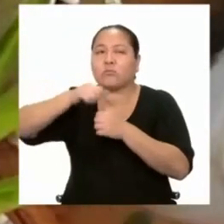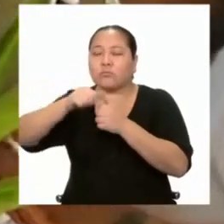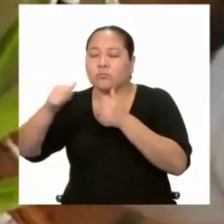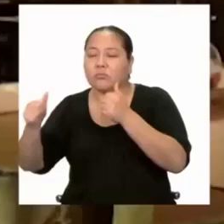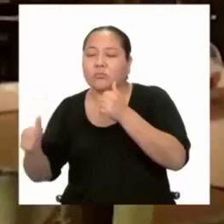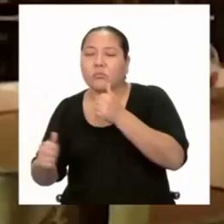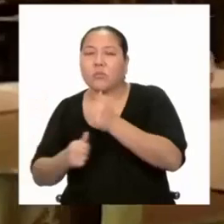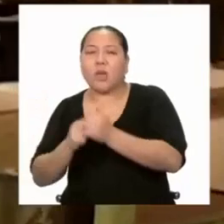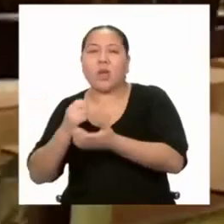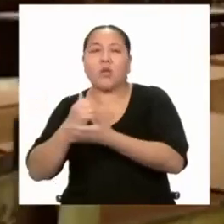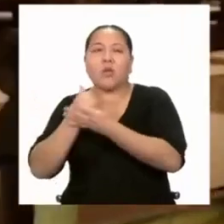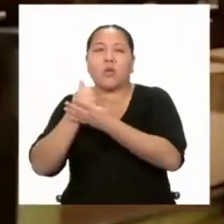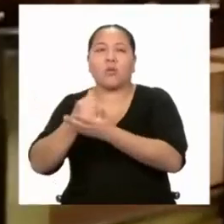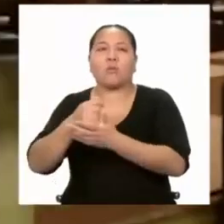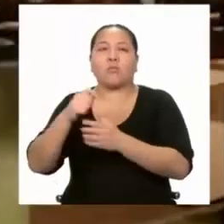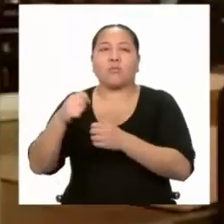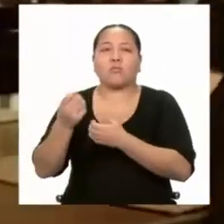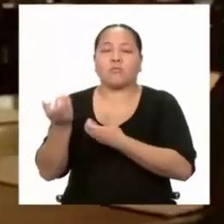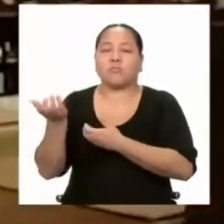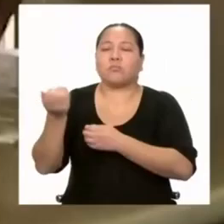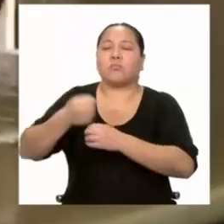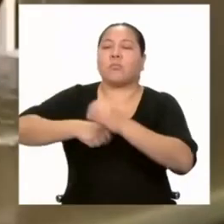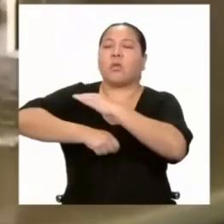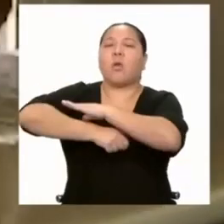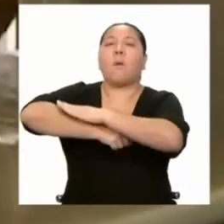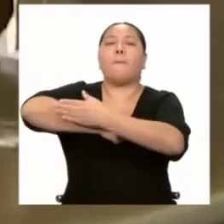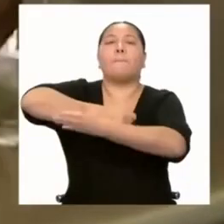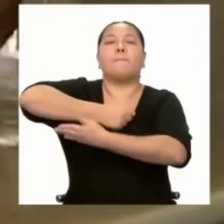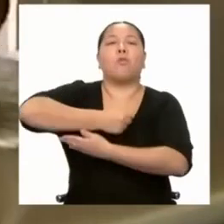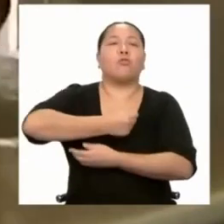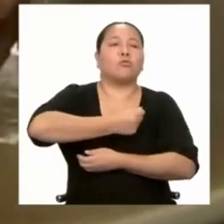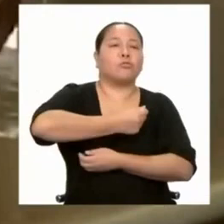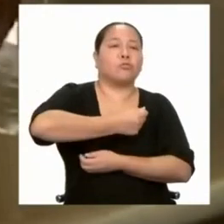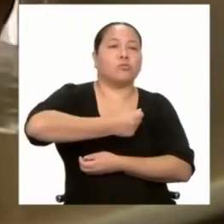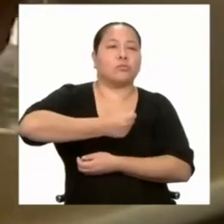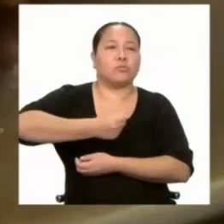cocina, mozo.